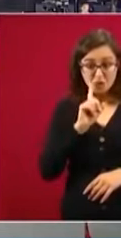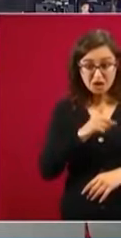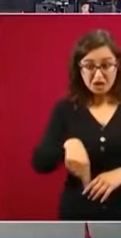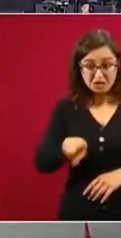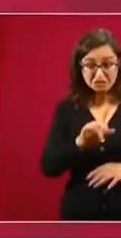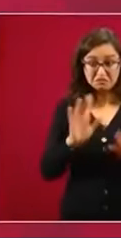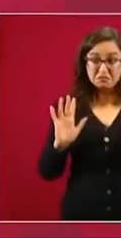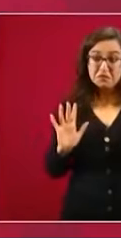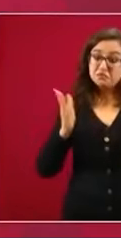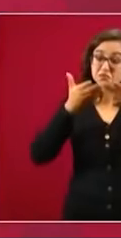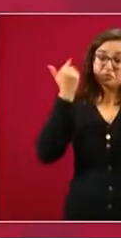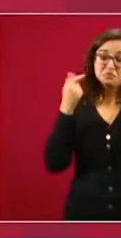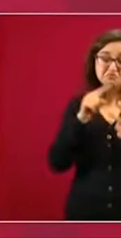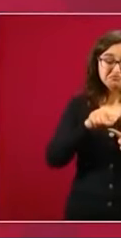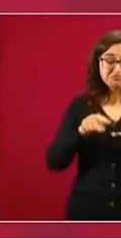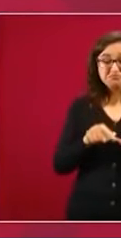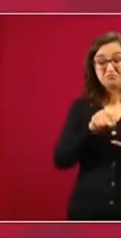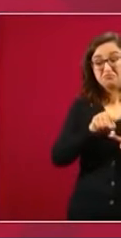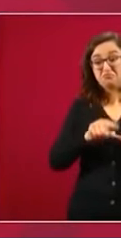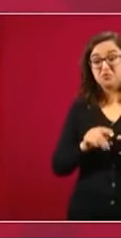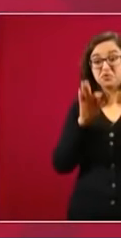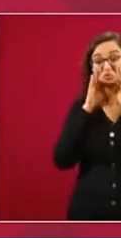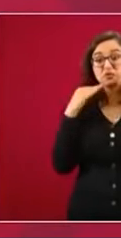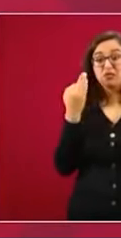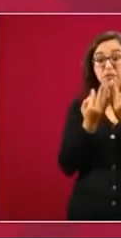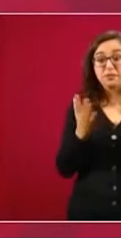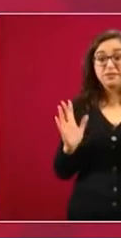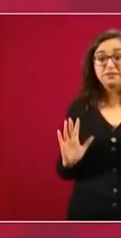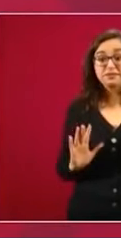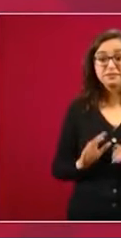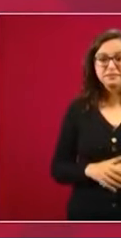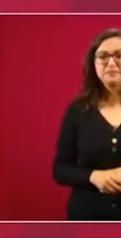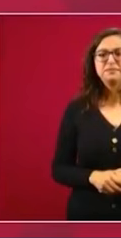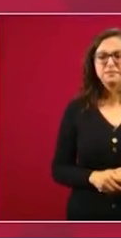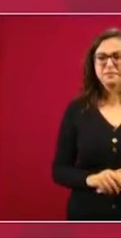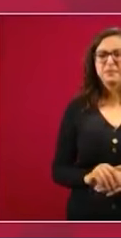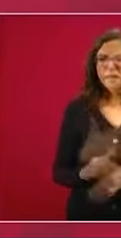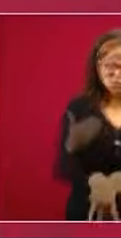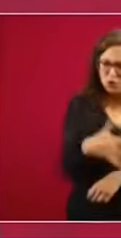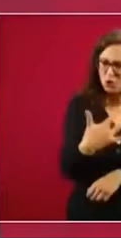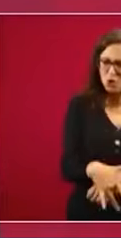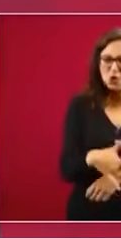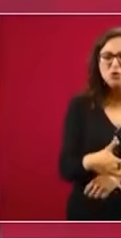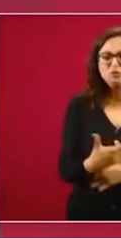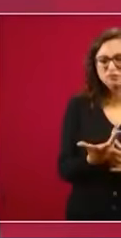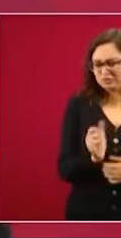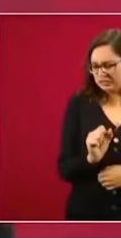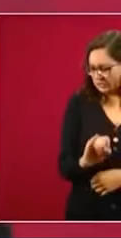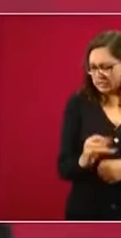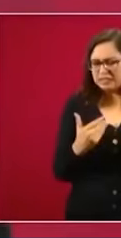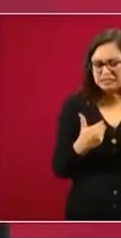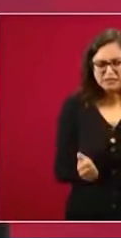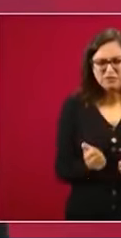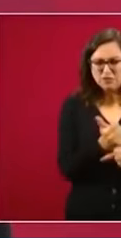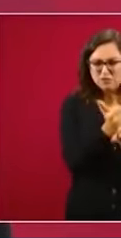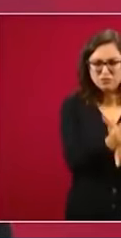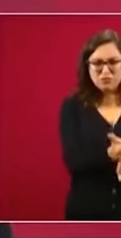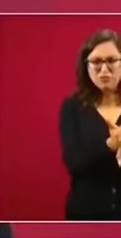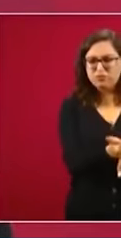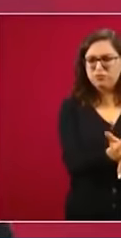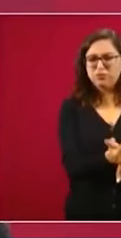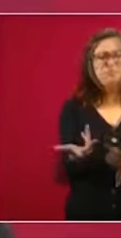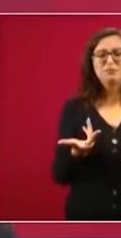Cualquiera de las dos opciones. O sea, yo sí entiendo de que hay mucho dolor y que las víctimas de